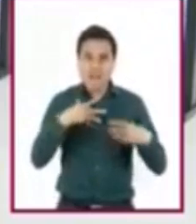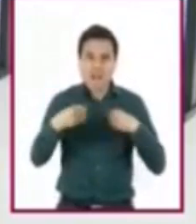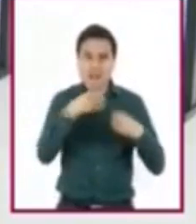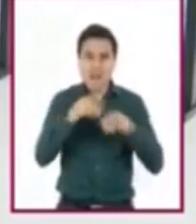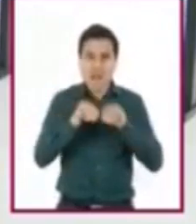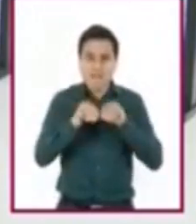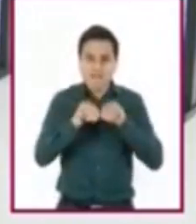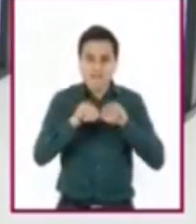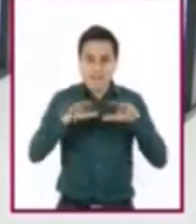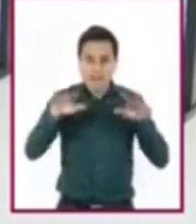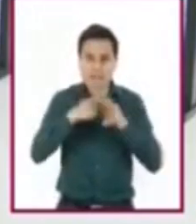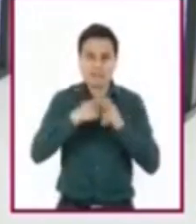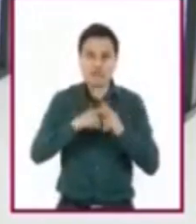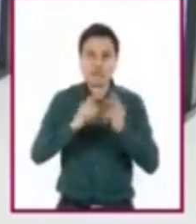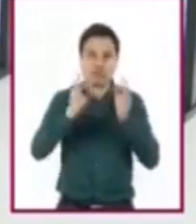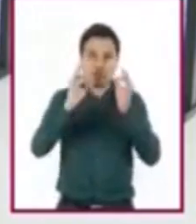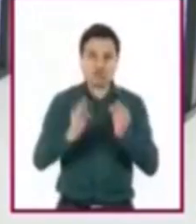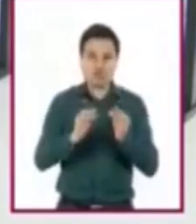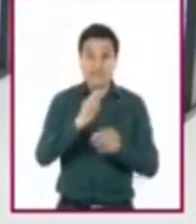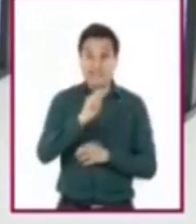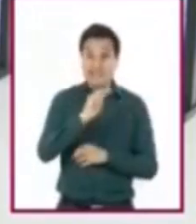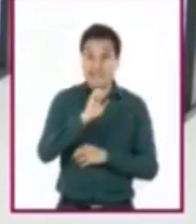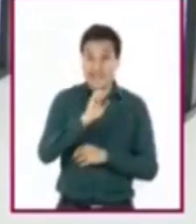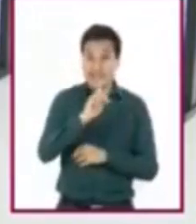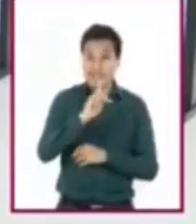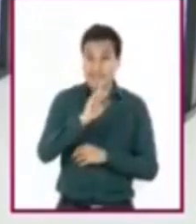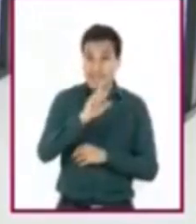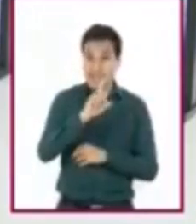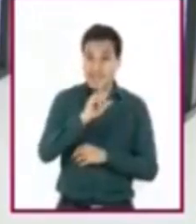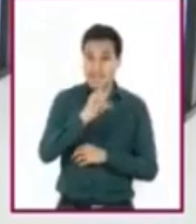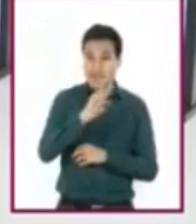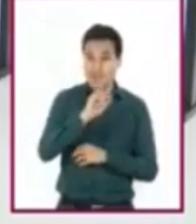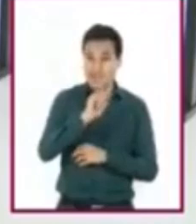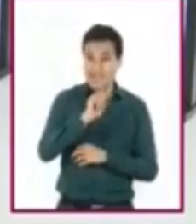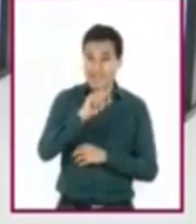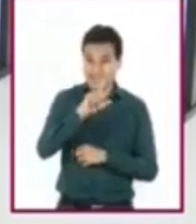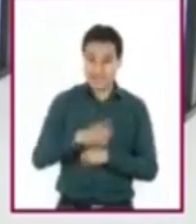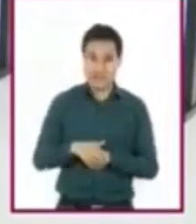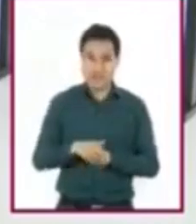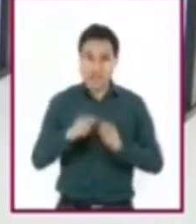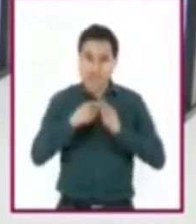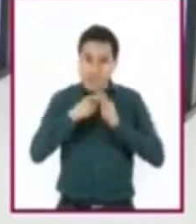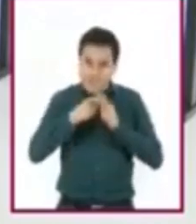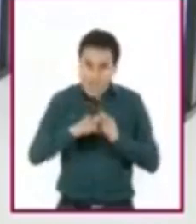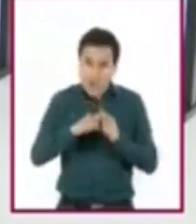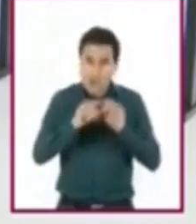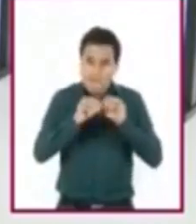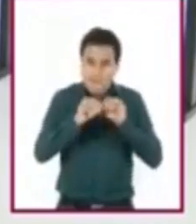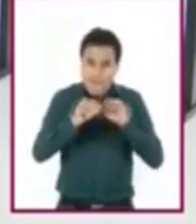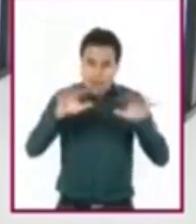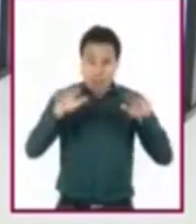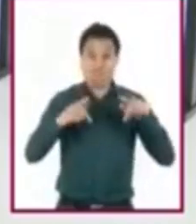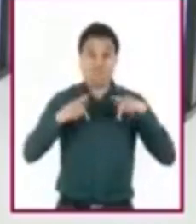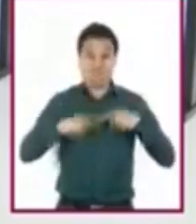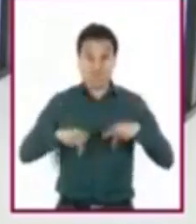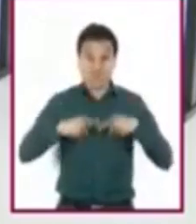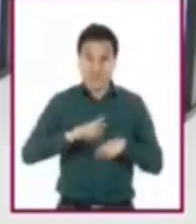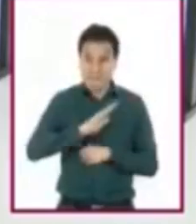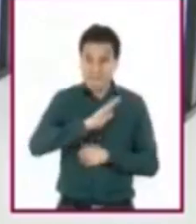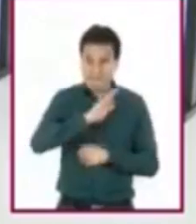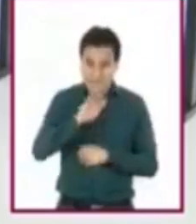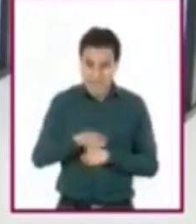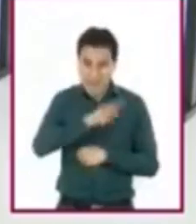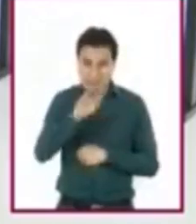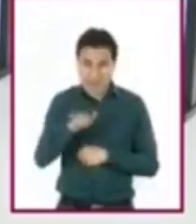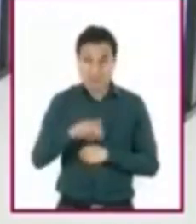en Tepelihuitl. Sobre nosotros se extendió, gran destruidora de gente, algunos cubrió, todas las partes de su